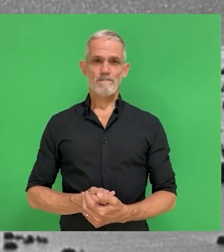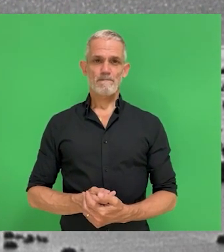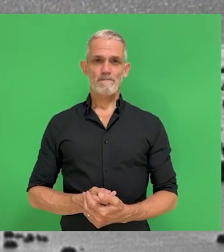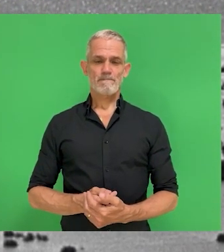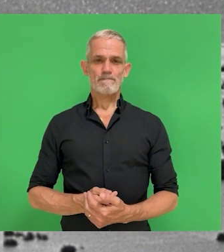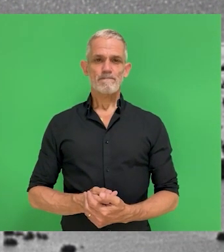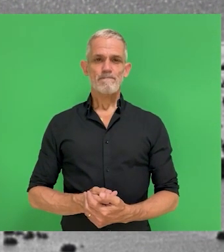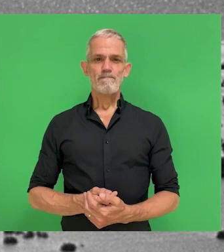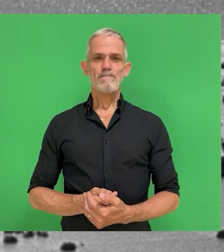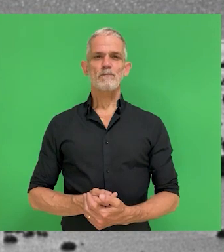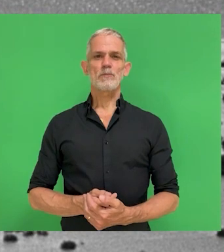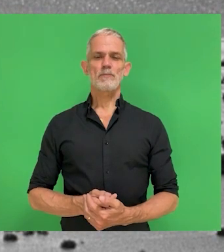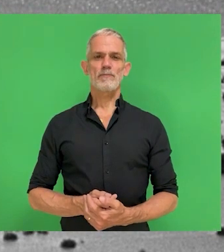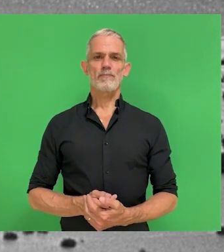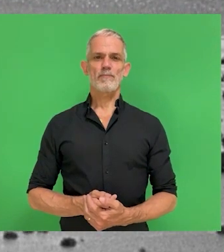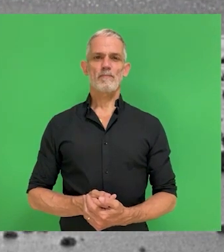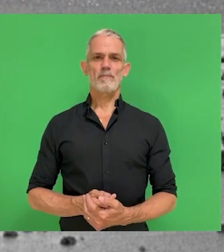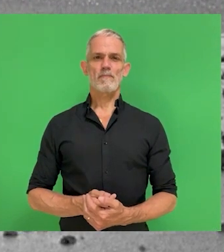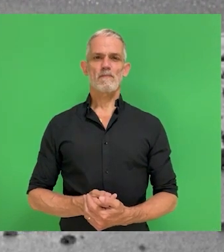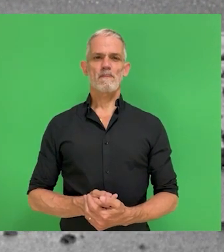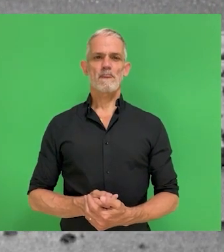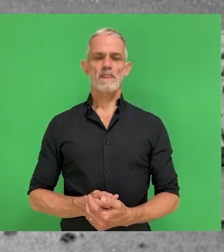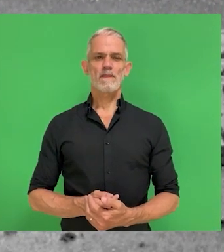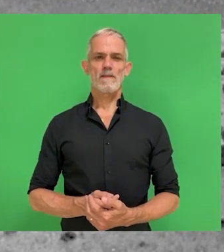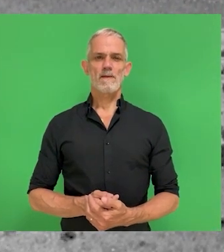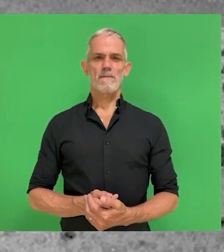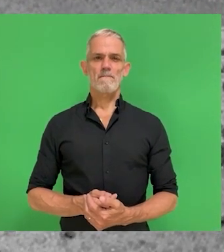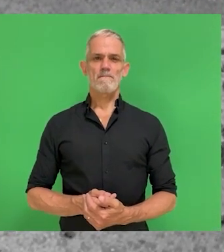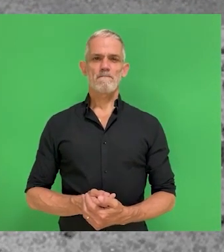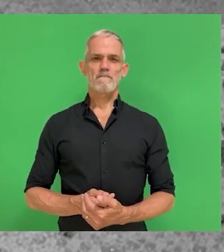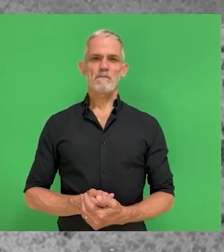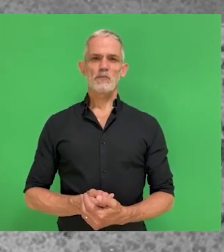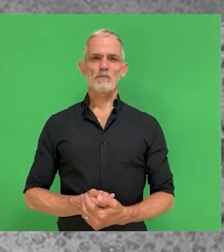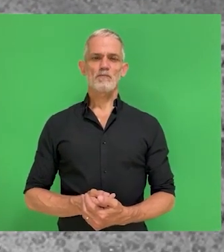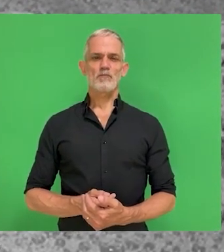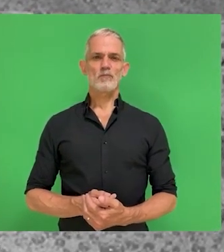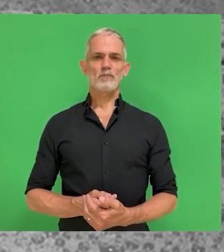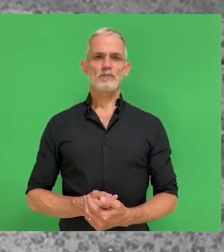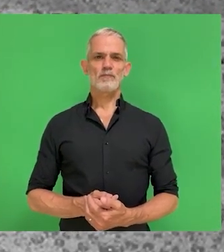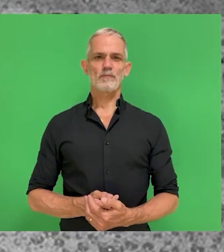foto de una costa desértica frente a un mar inmenso, le sucede otra de la espuma del mar.